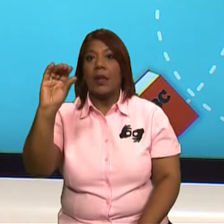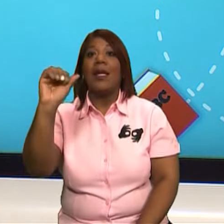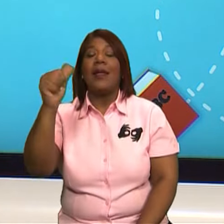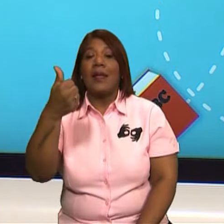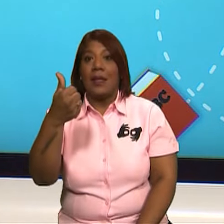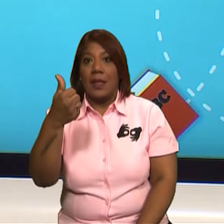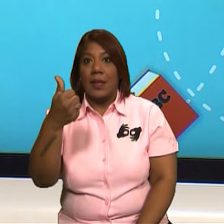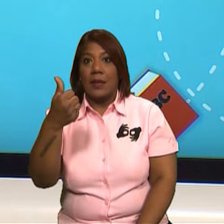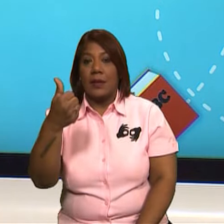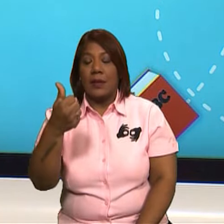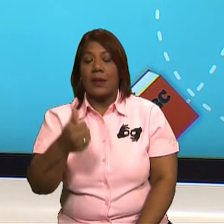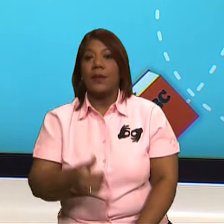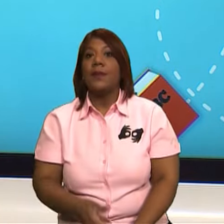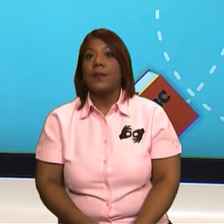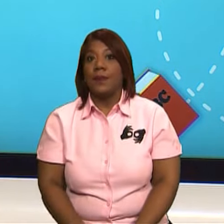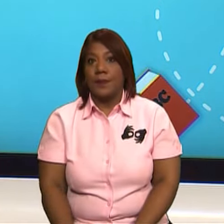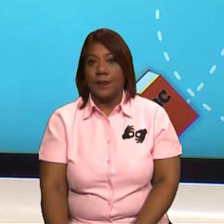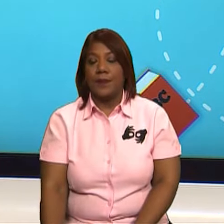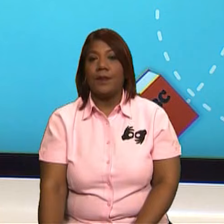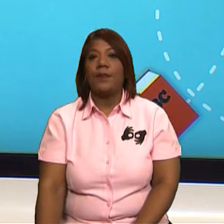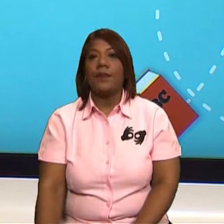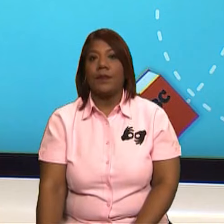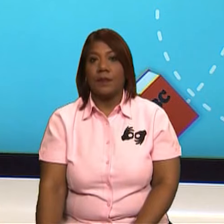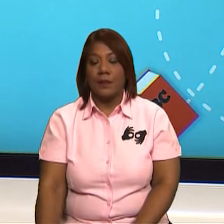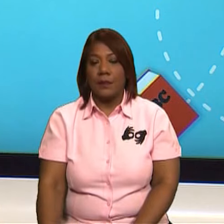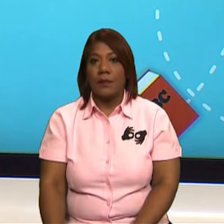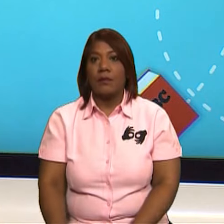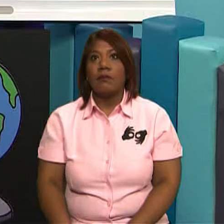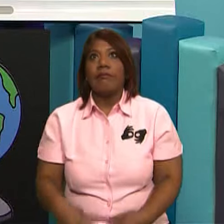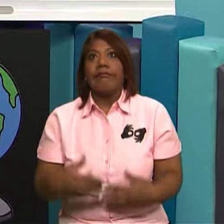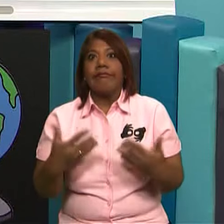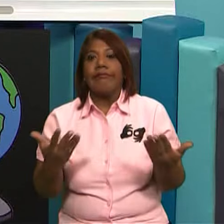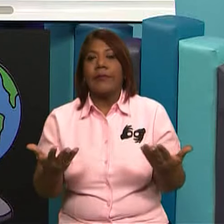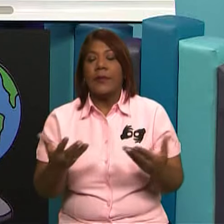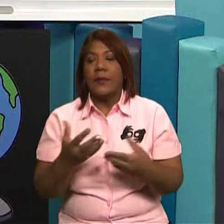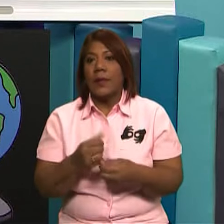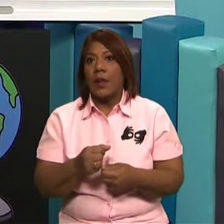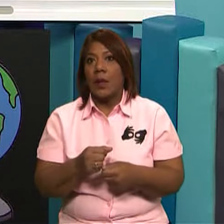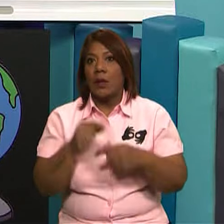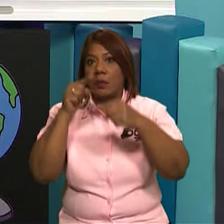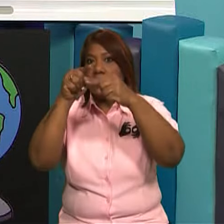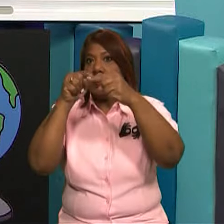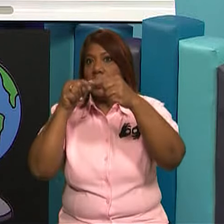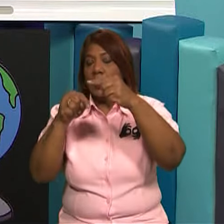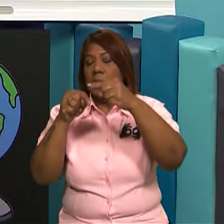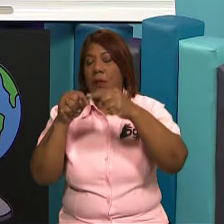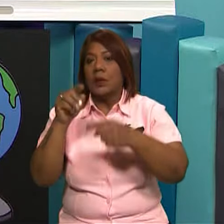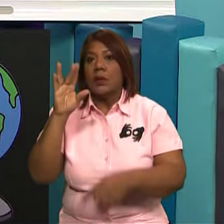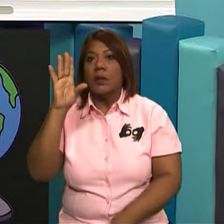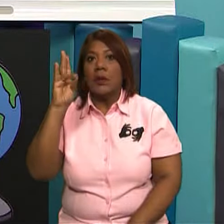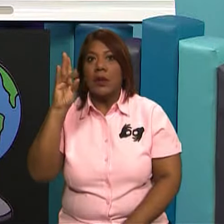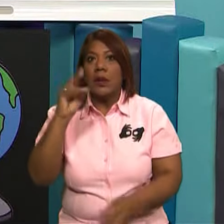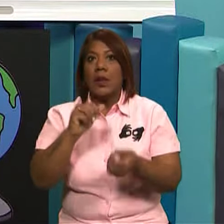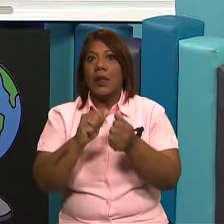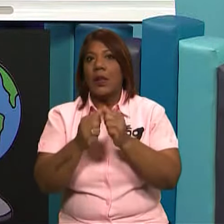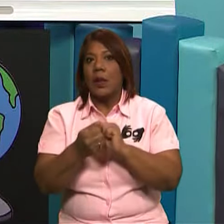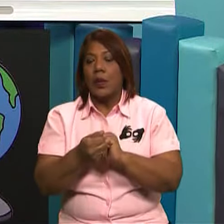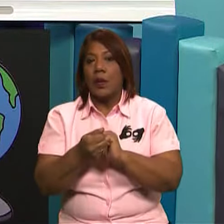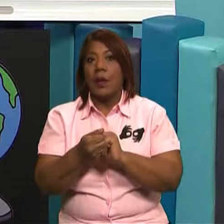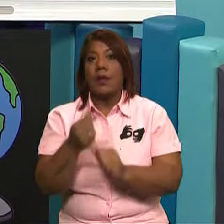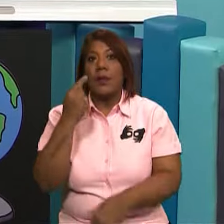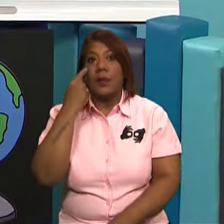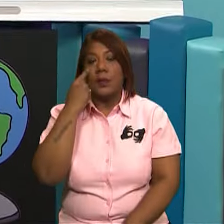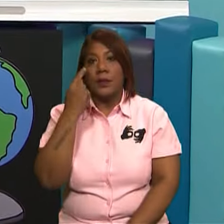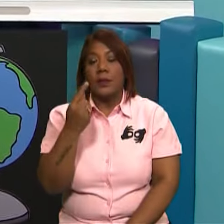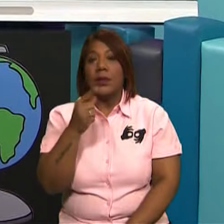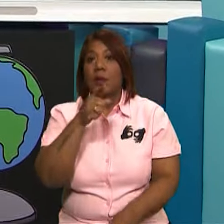10, porque mi divisor es 7. Pero ¿qué pasa si cambiamos de divisor con el mismo número que es 80? Vamos a escribir